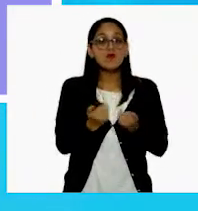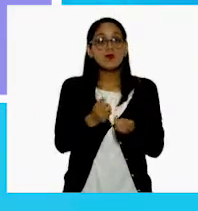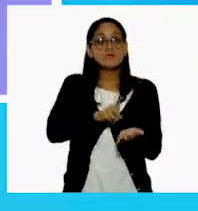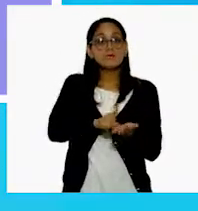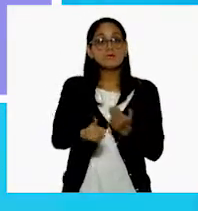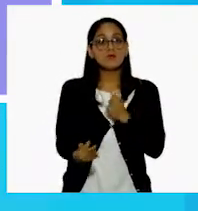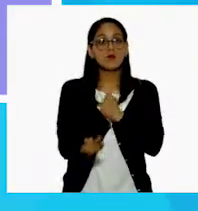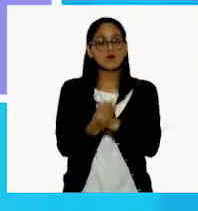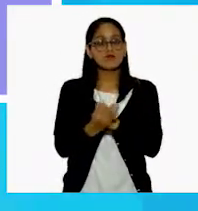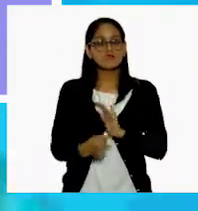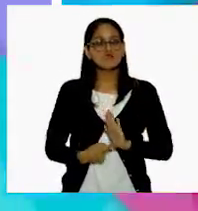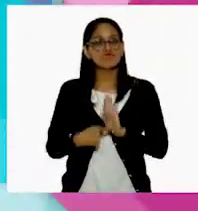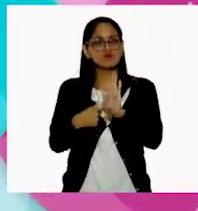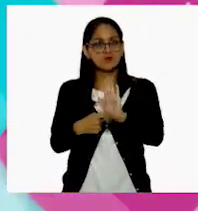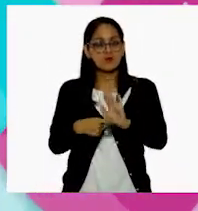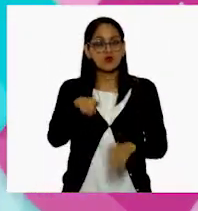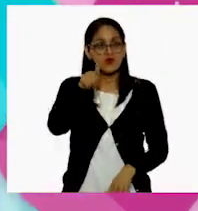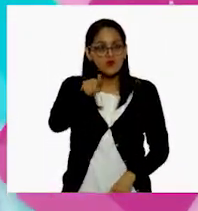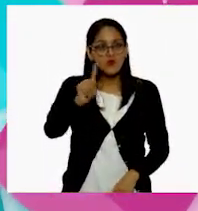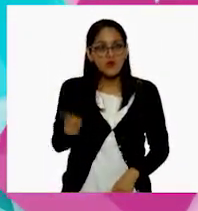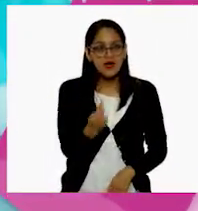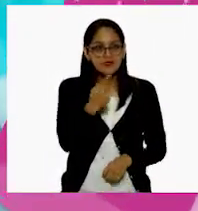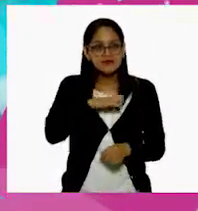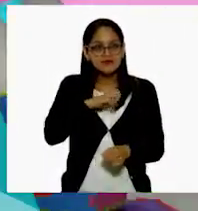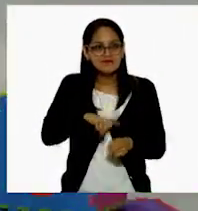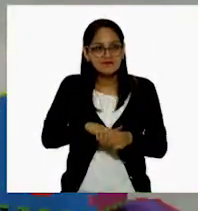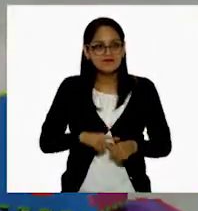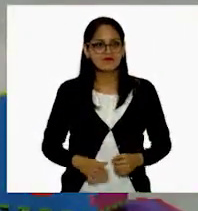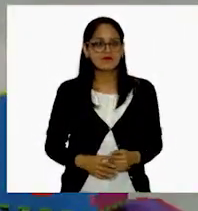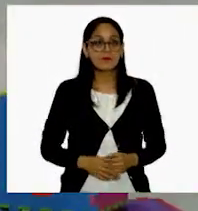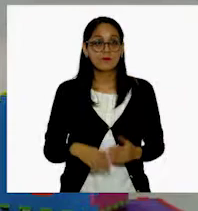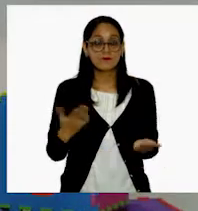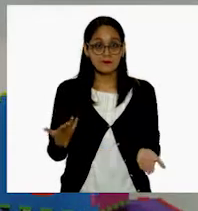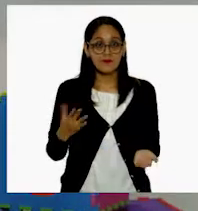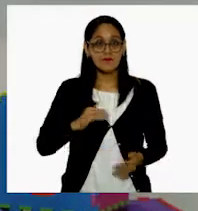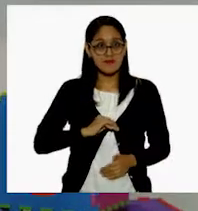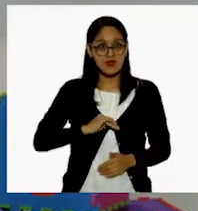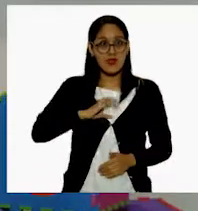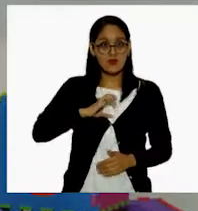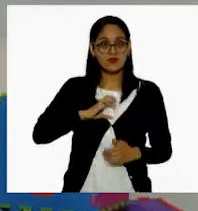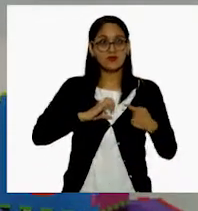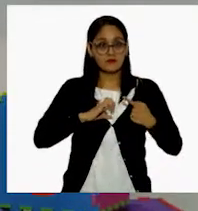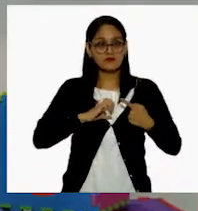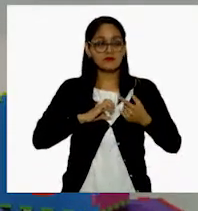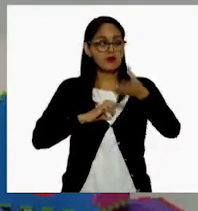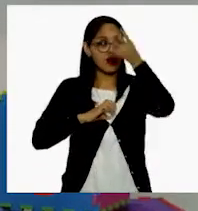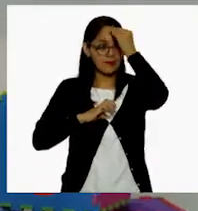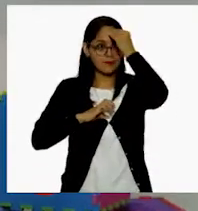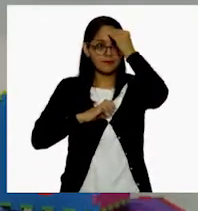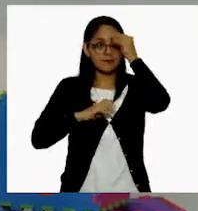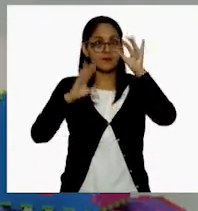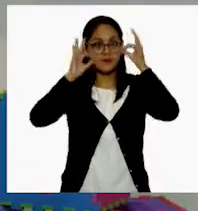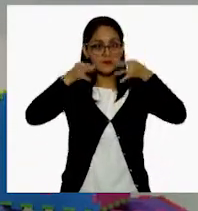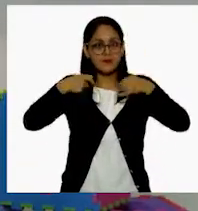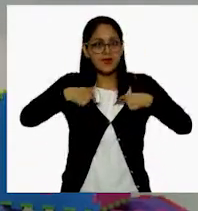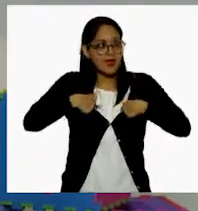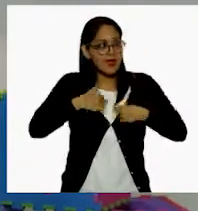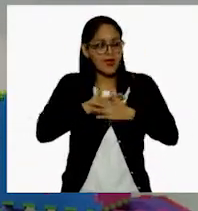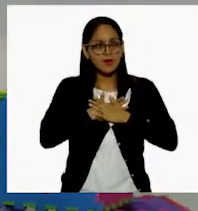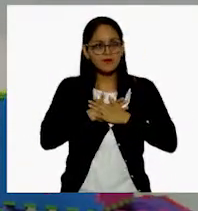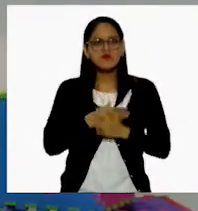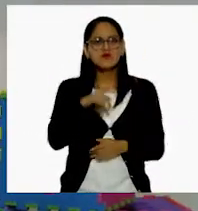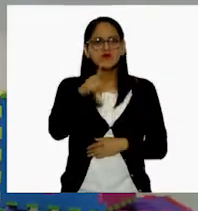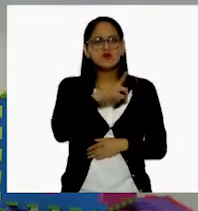derechos. ¡Tú eres especial! Aprender de nuestra autoestima, es decir, de nuestro amor propio, es algo que debemos